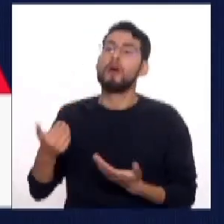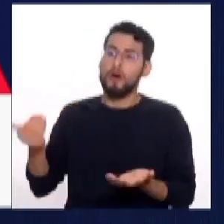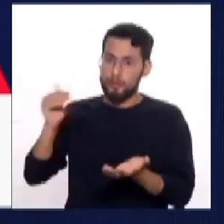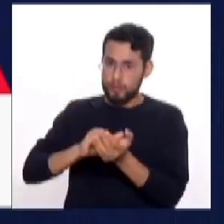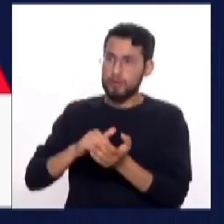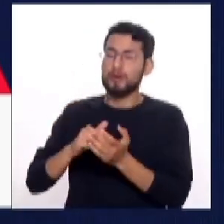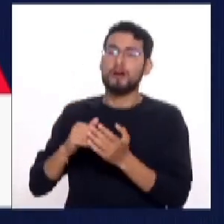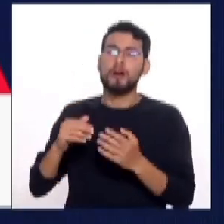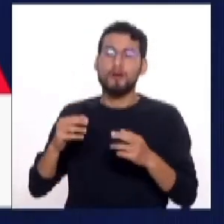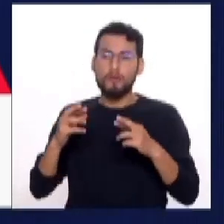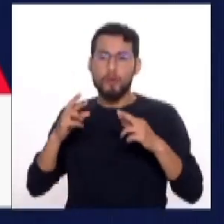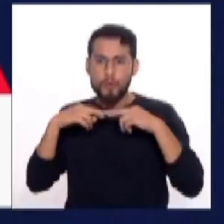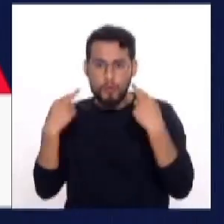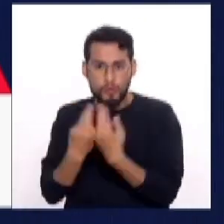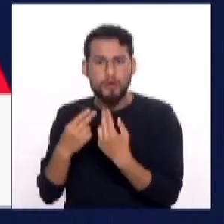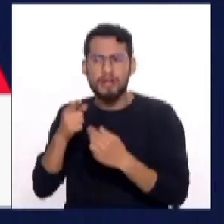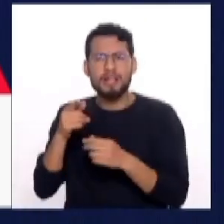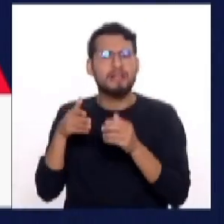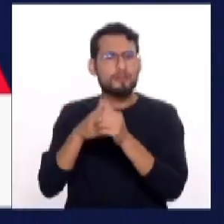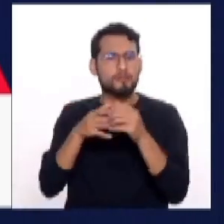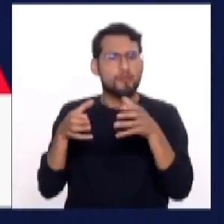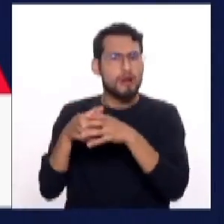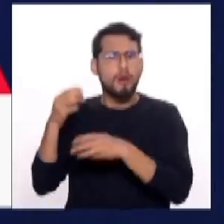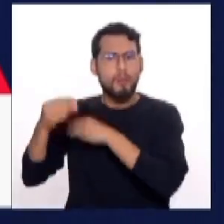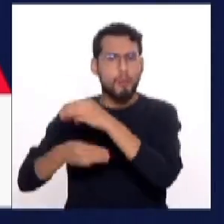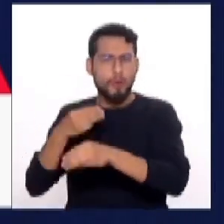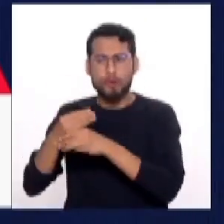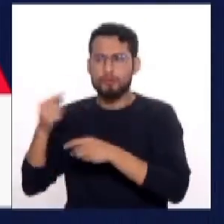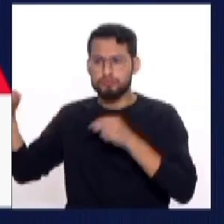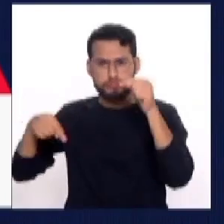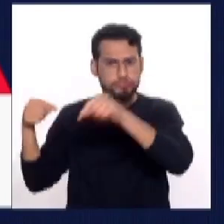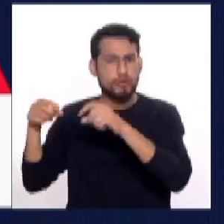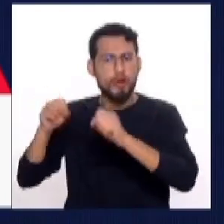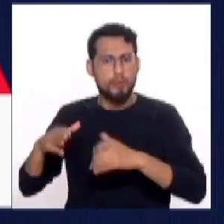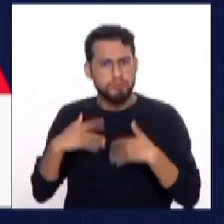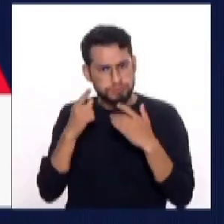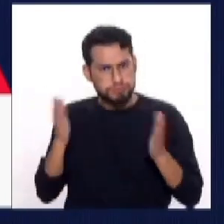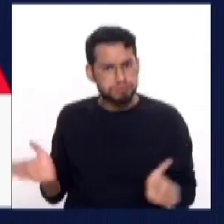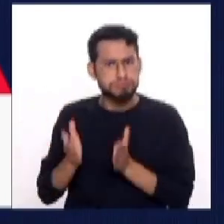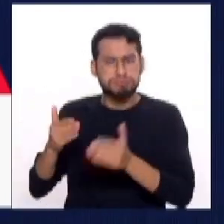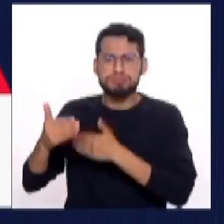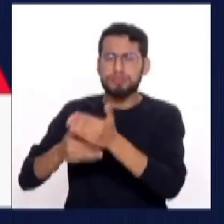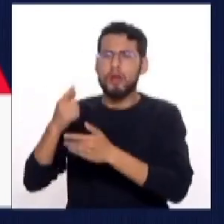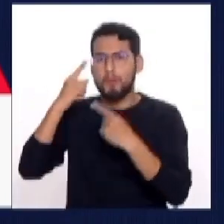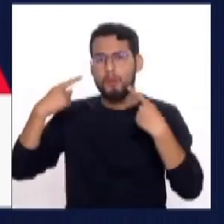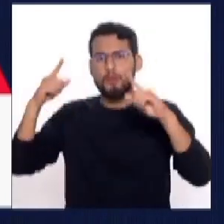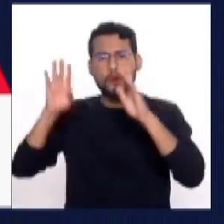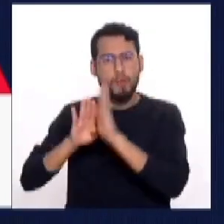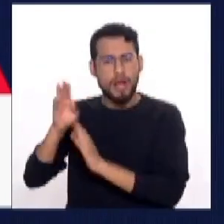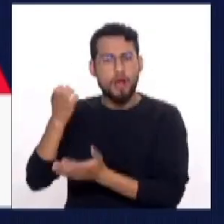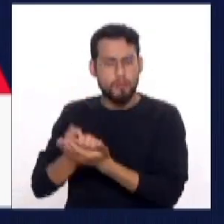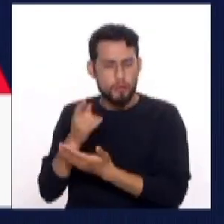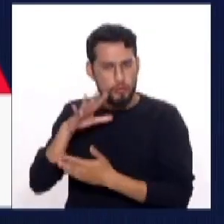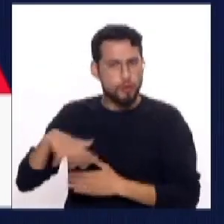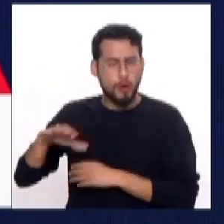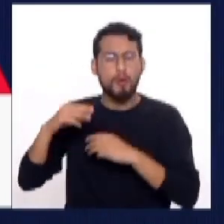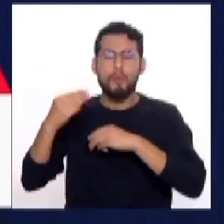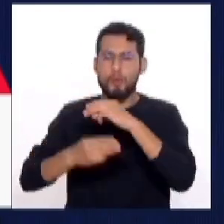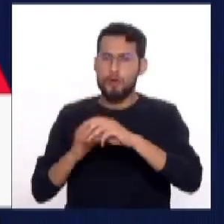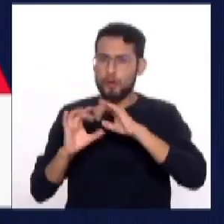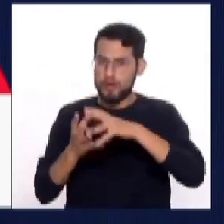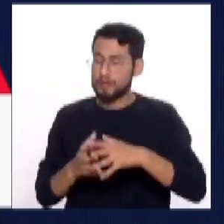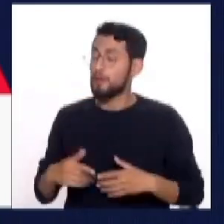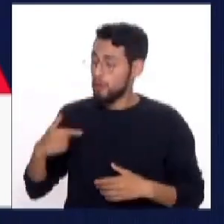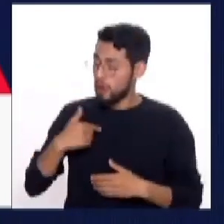con actores principales en el mundo para poder seguir impulsando la prosperidad económica en el mundo y